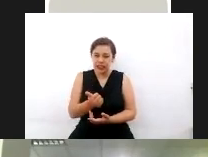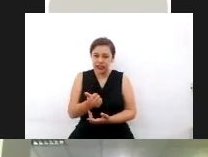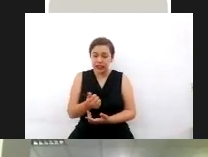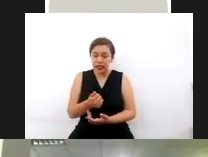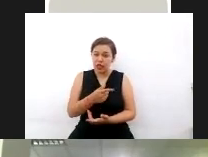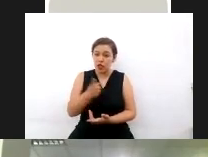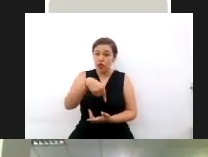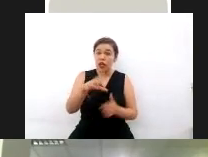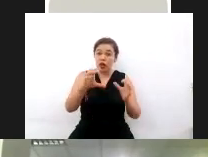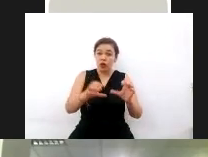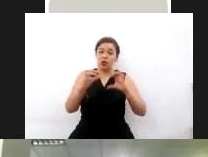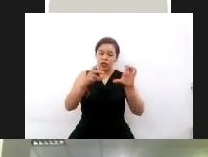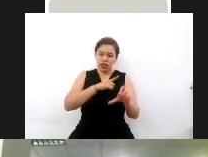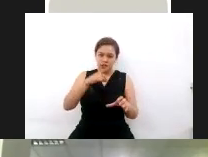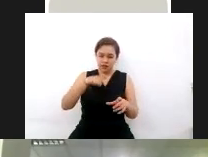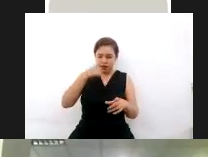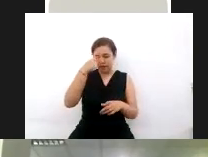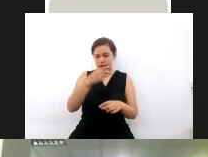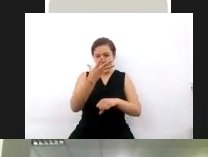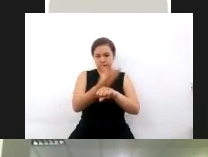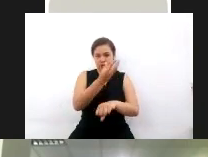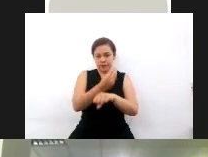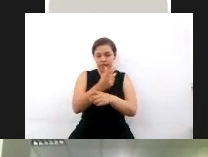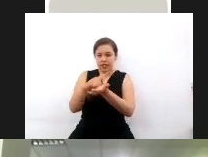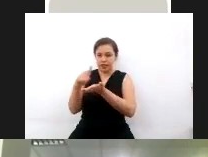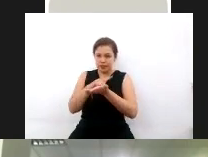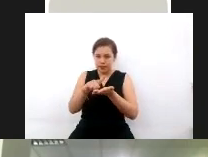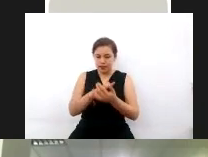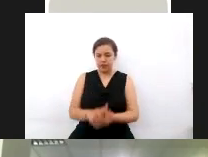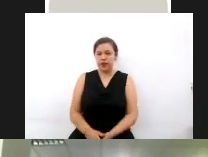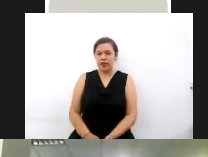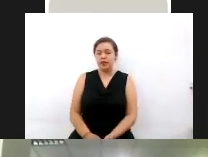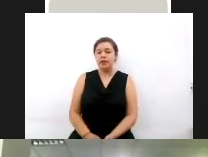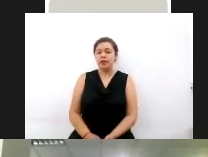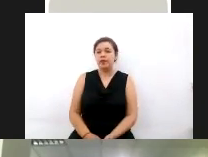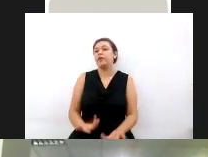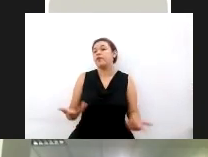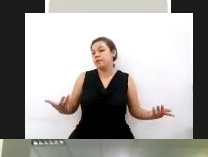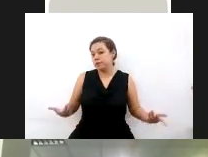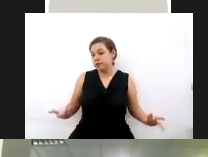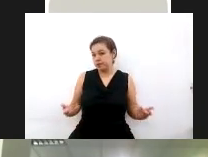con todo lo que tenga que ver con el mantenimiento y la limpieza. Ajá. Hay que